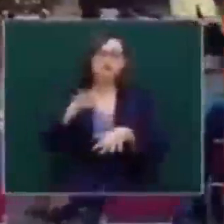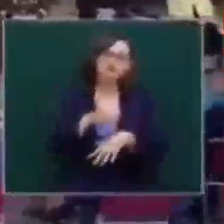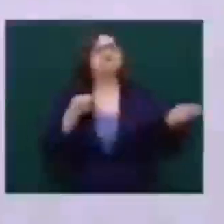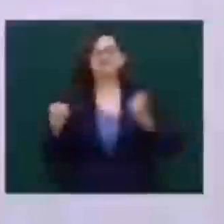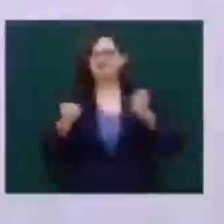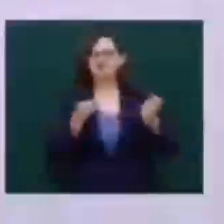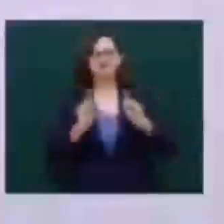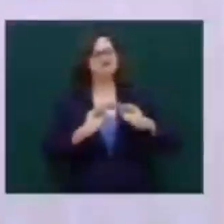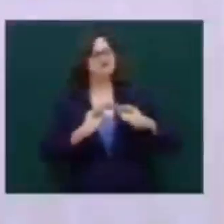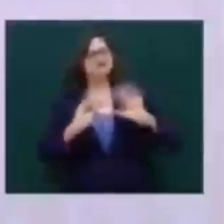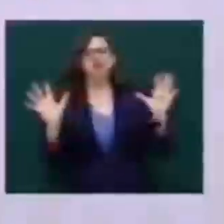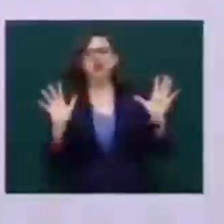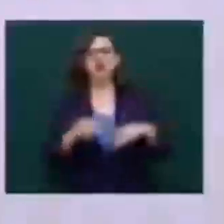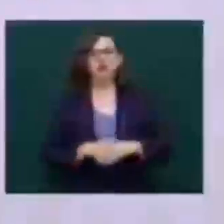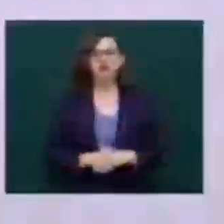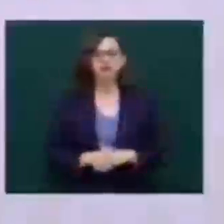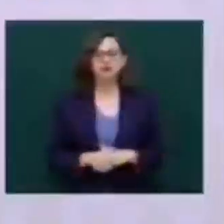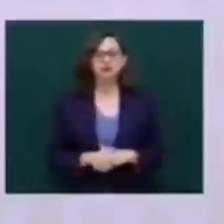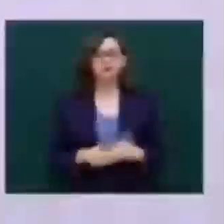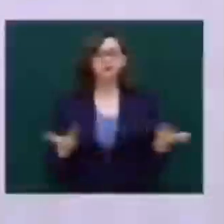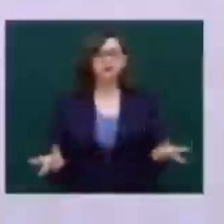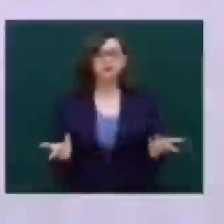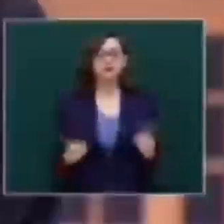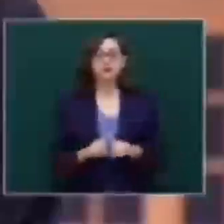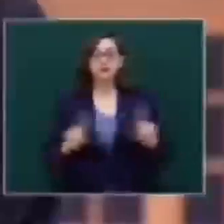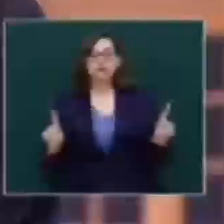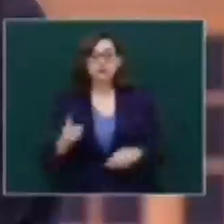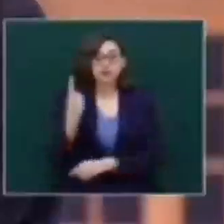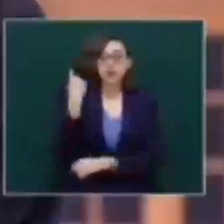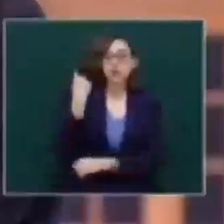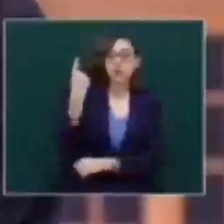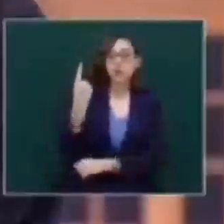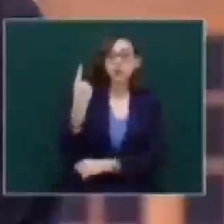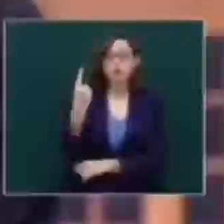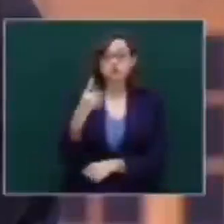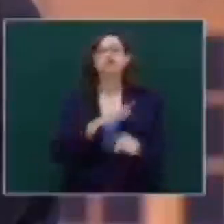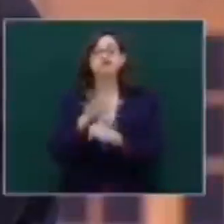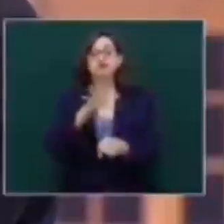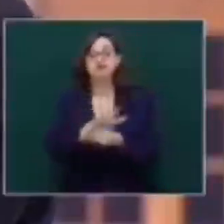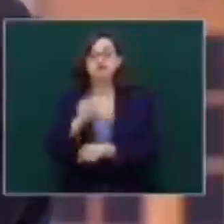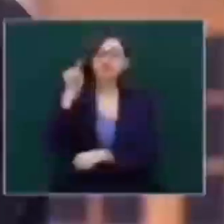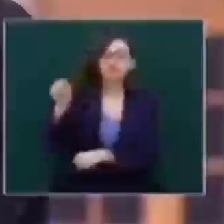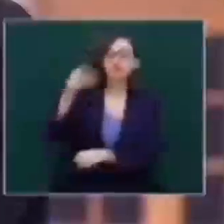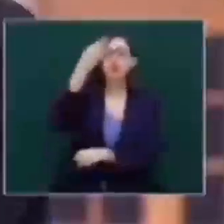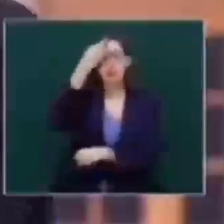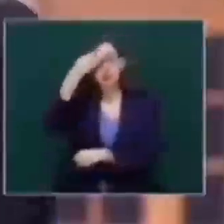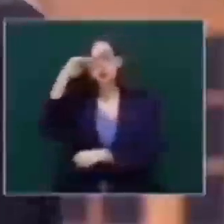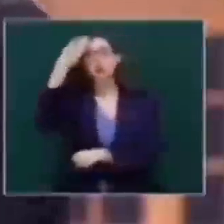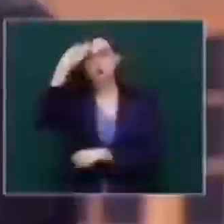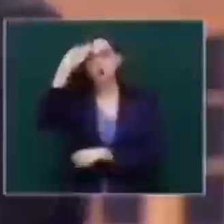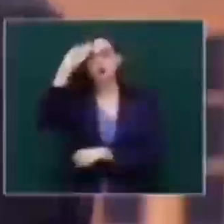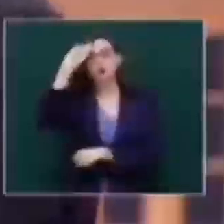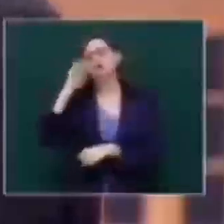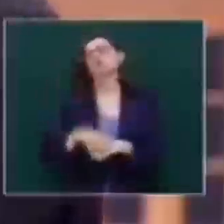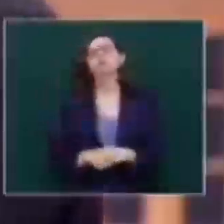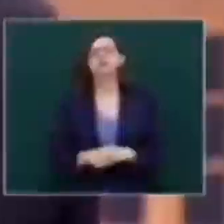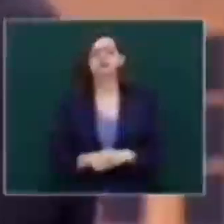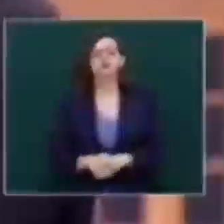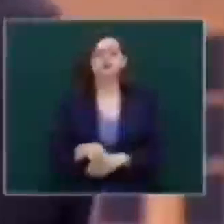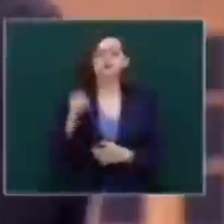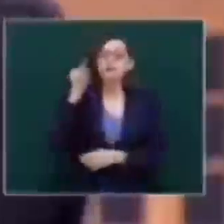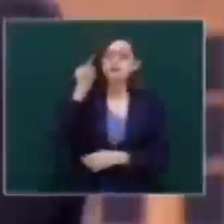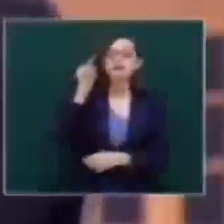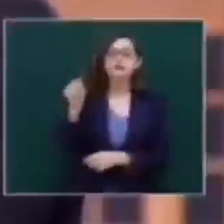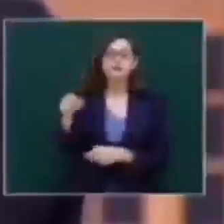Bravo. Solo existe un caso especial, el de Cuba, el país que durante más de